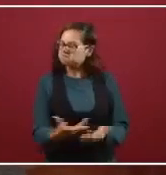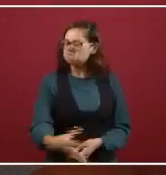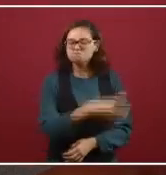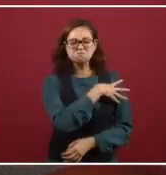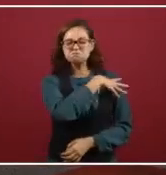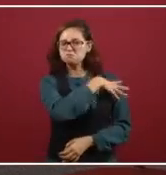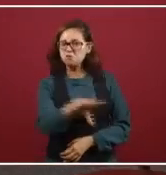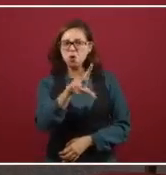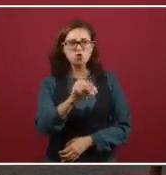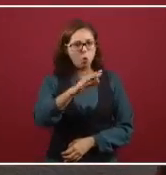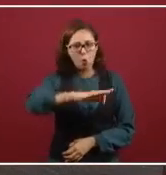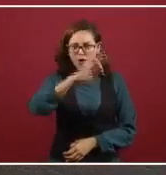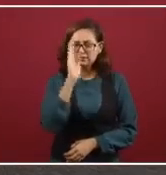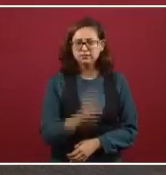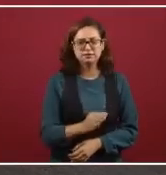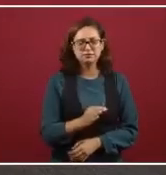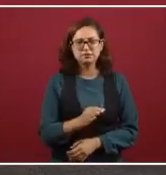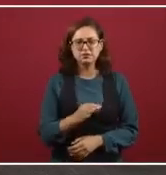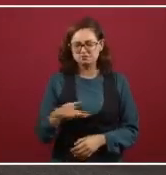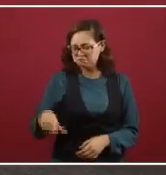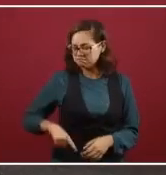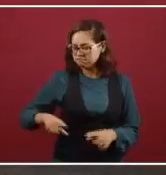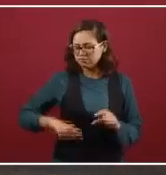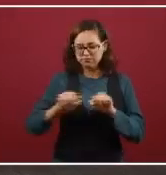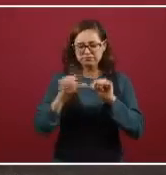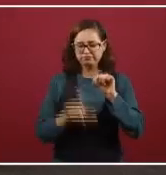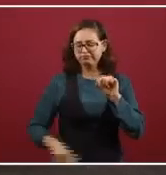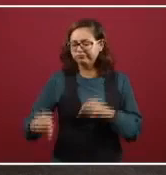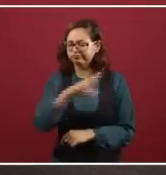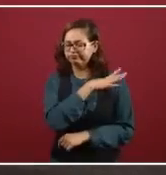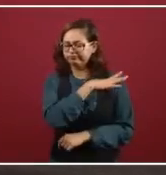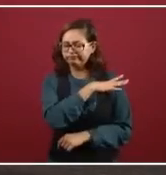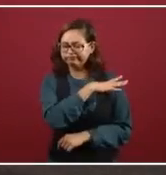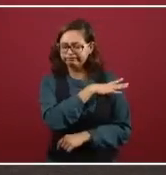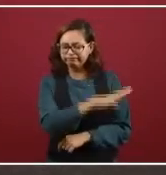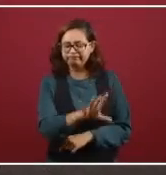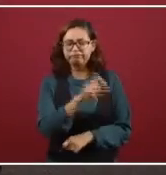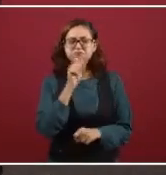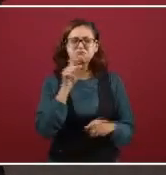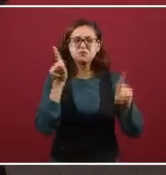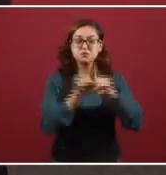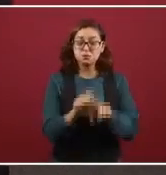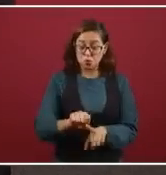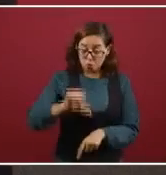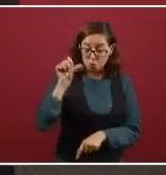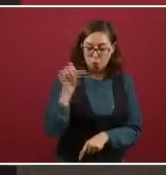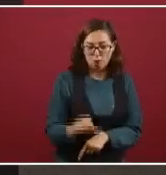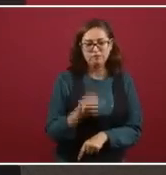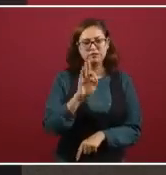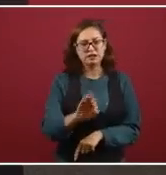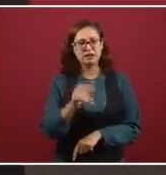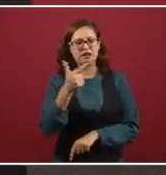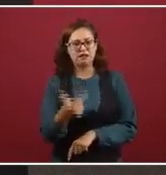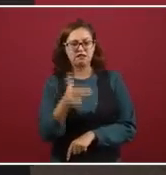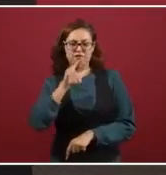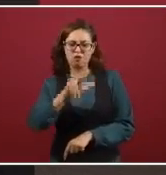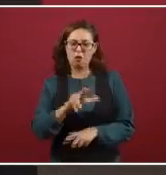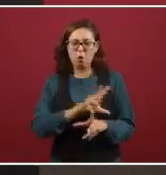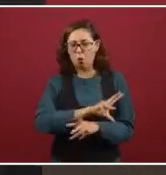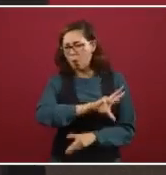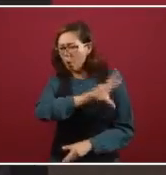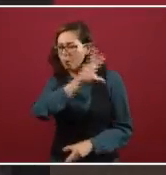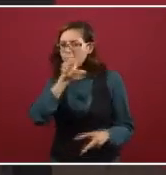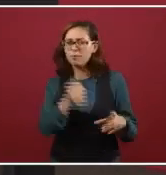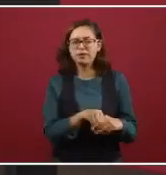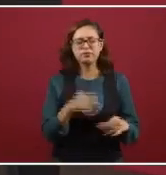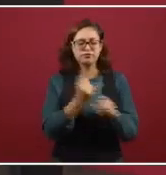Reiteré, también informé que el día de hoy proporcionaremos a la Fiscalía General de la República todos los elementos con los que contamos hasta